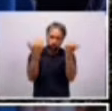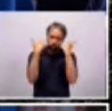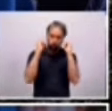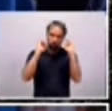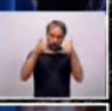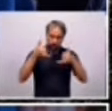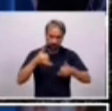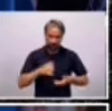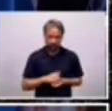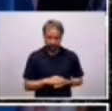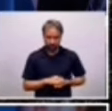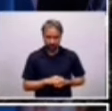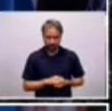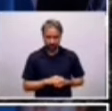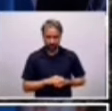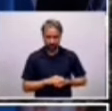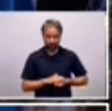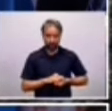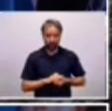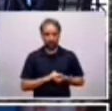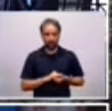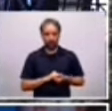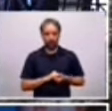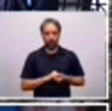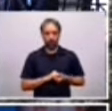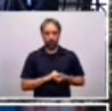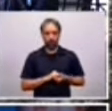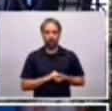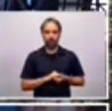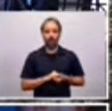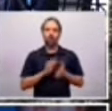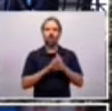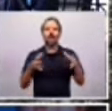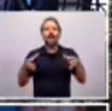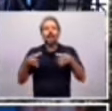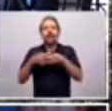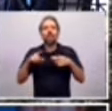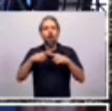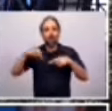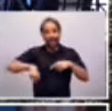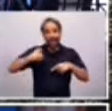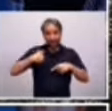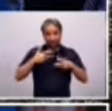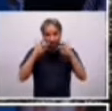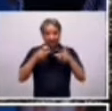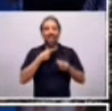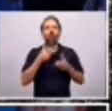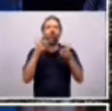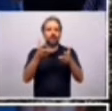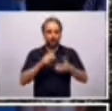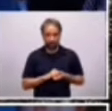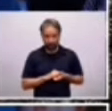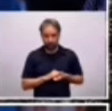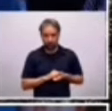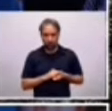racional, teníamos 100% razón. Ahora, la discusión de la gente era otra, era muchísimo más básica, que era la política